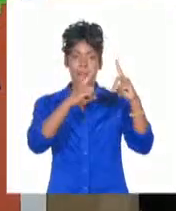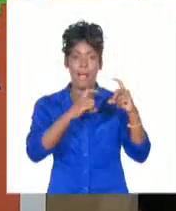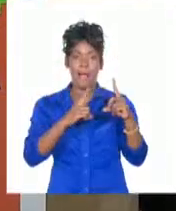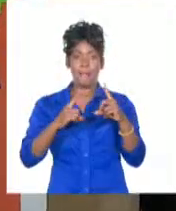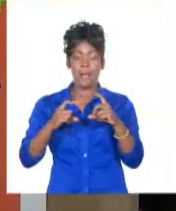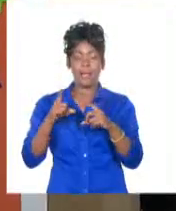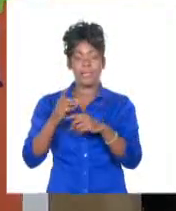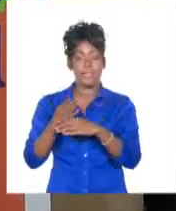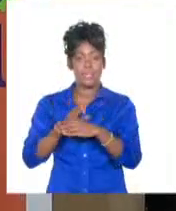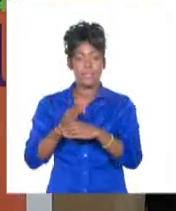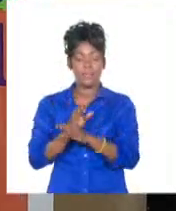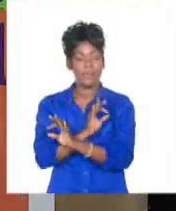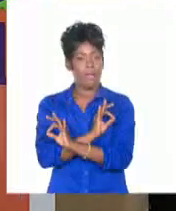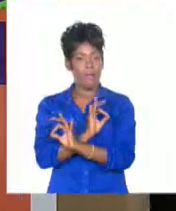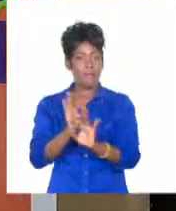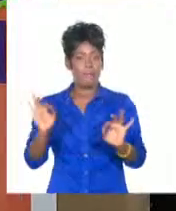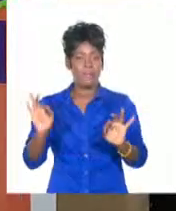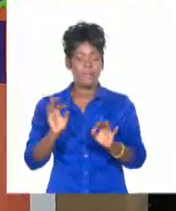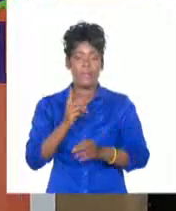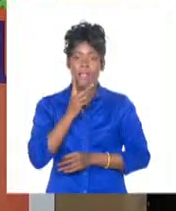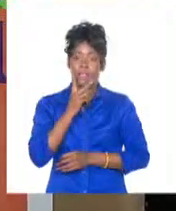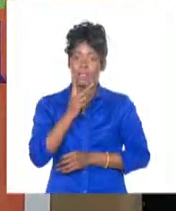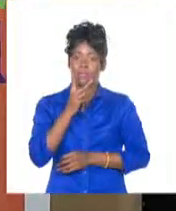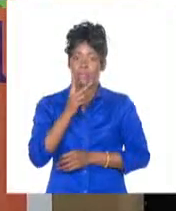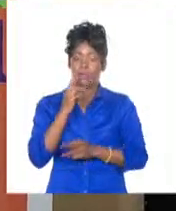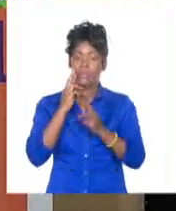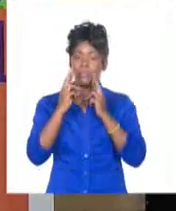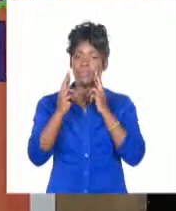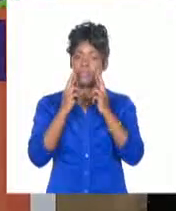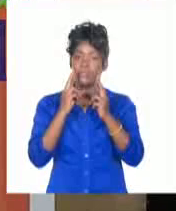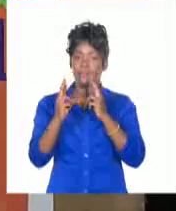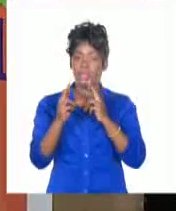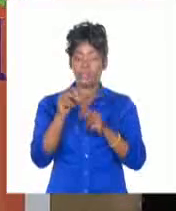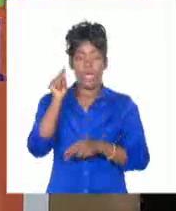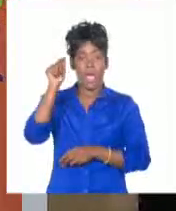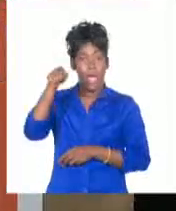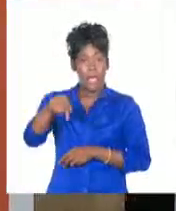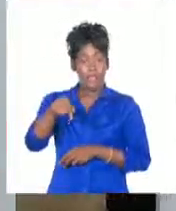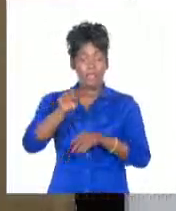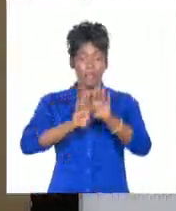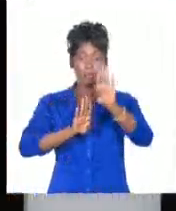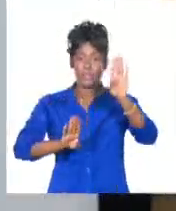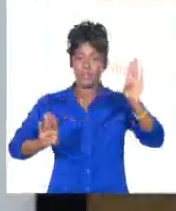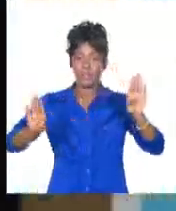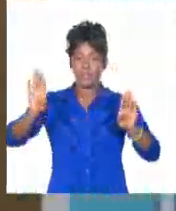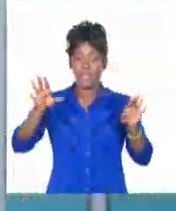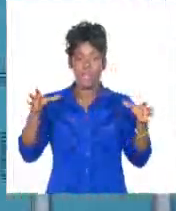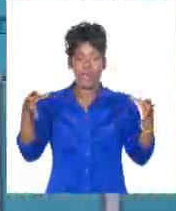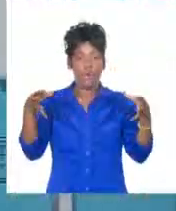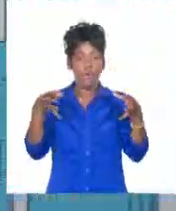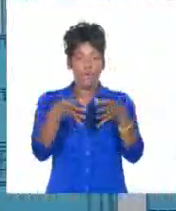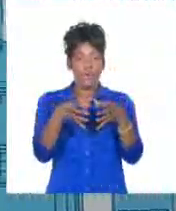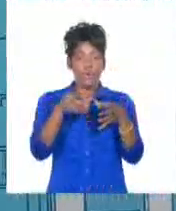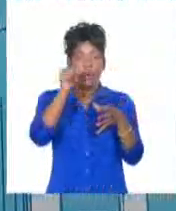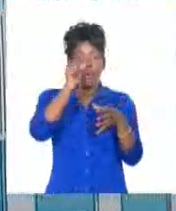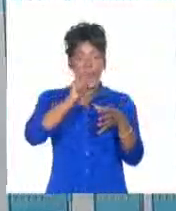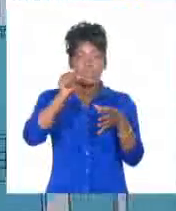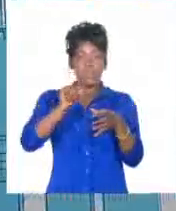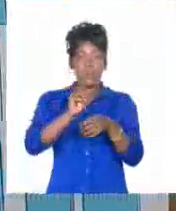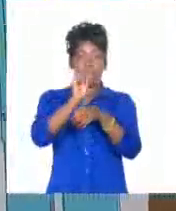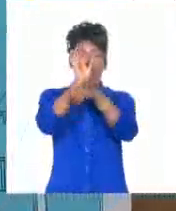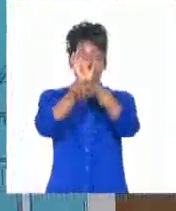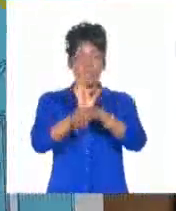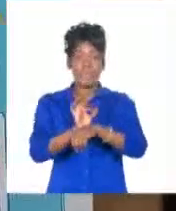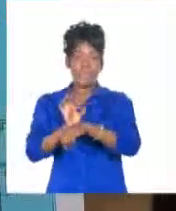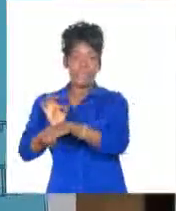En este proyecto participaron diseñadores que formaron parte o integran el equipo de diseño de la institución. Contó desde el inicio